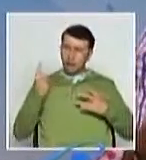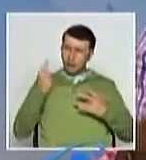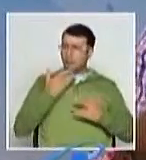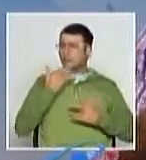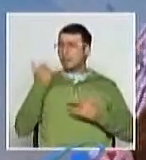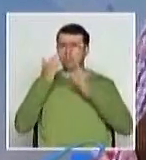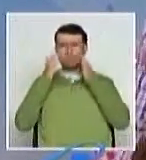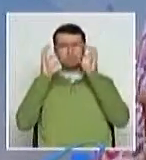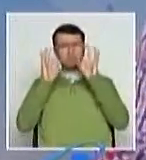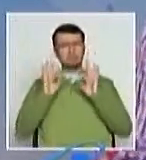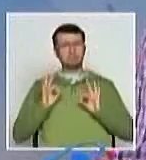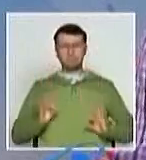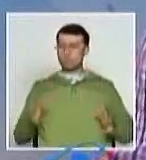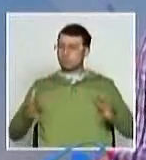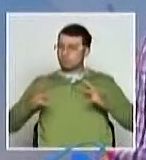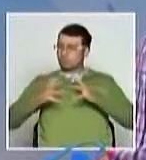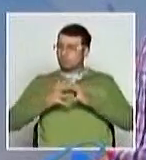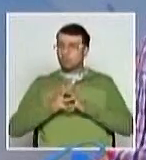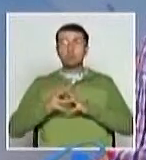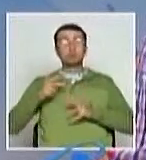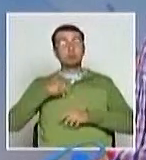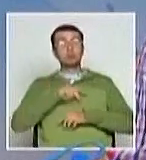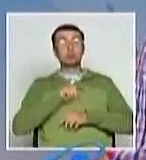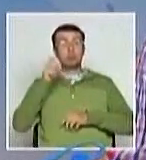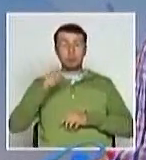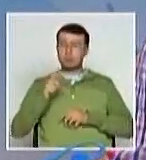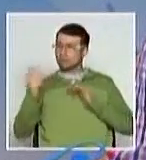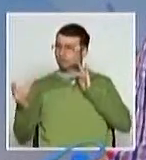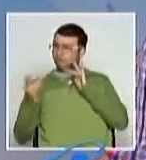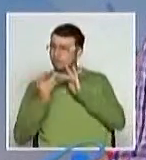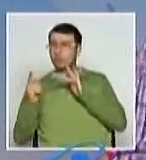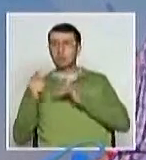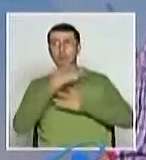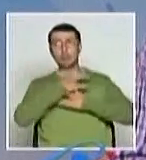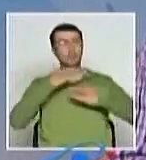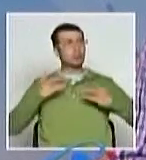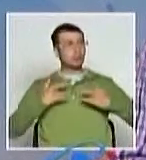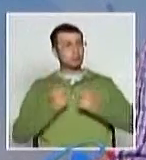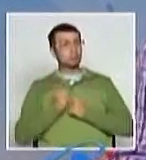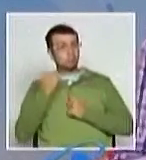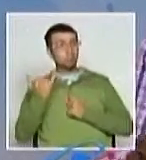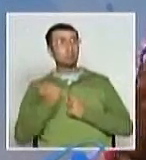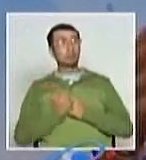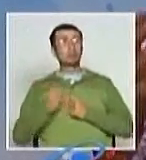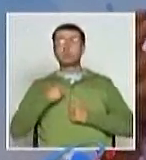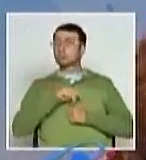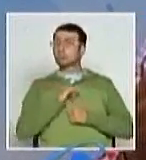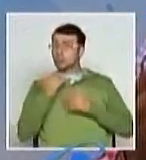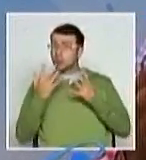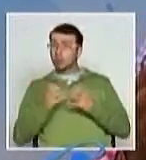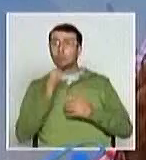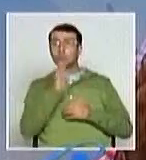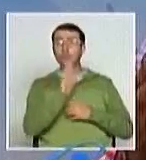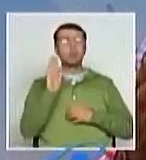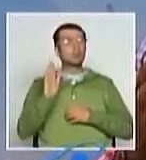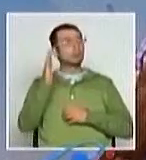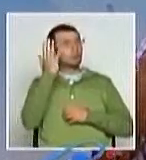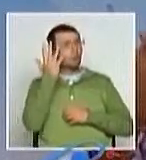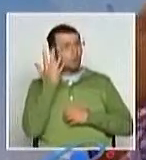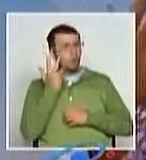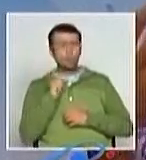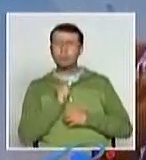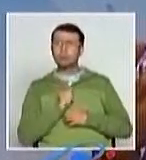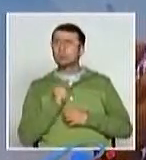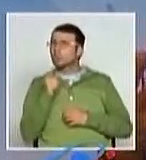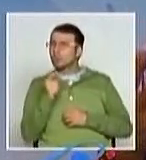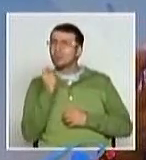tenemos que arnos más con el tema de la salud queremos que todos ustedes cada vez más tengan